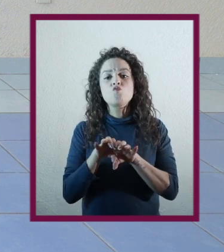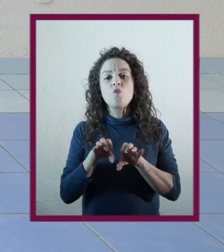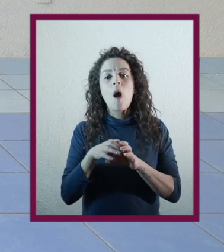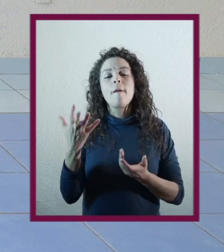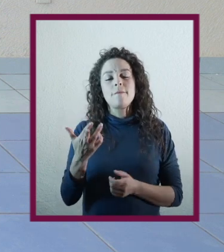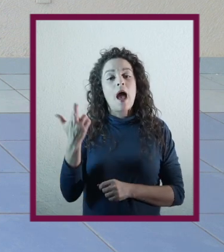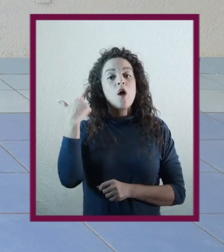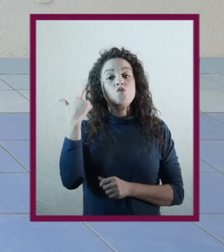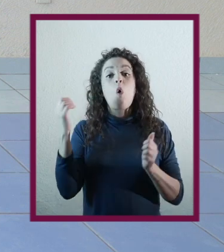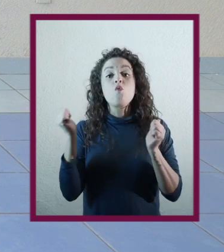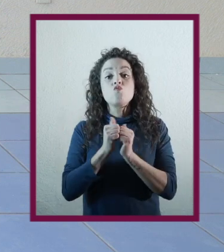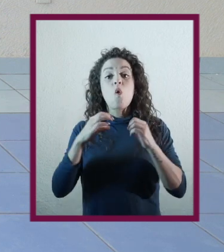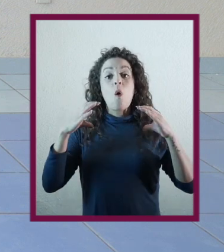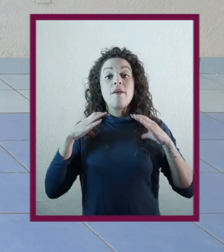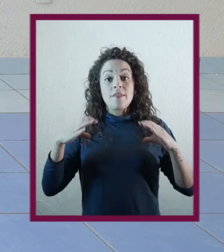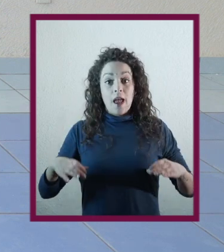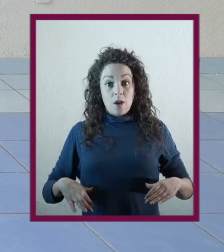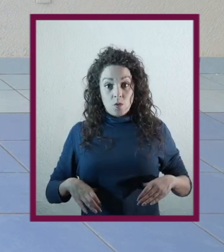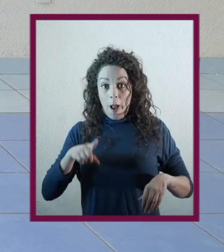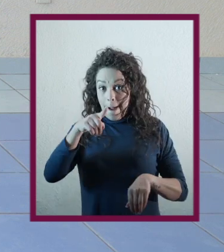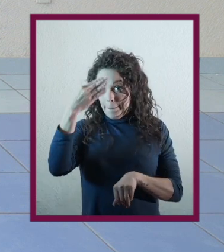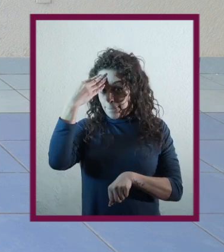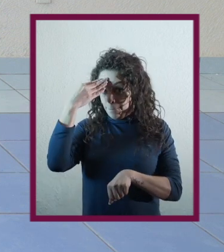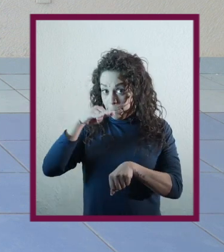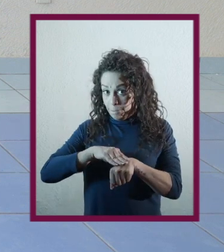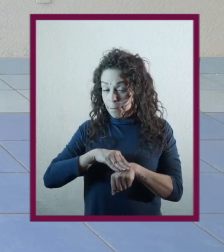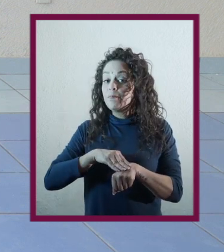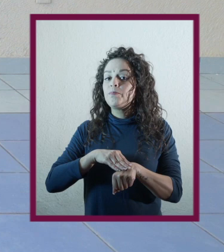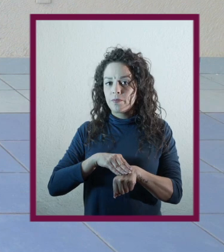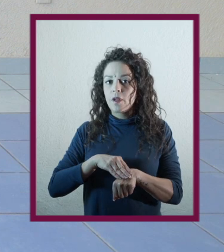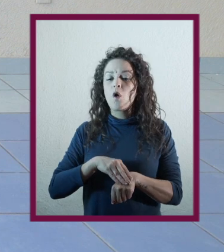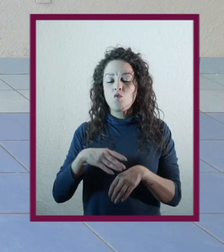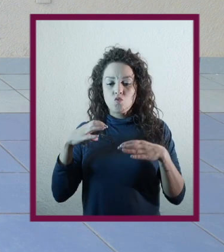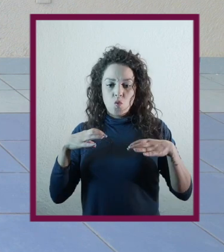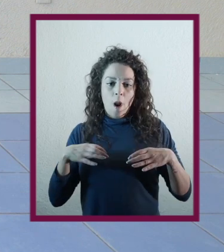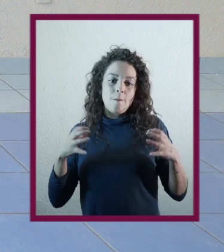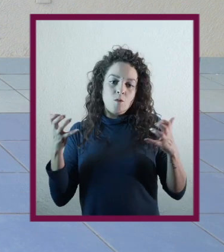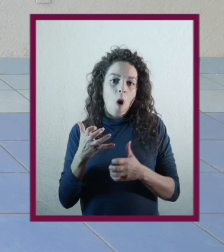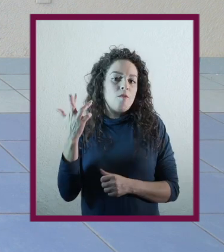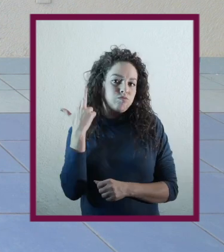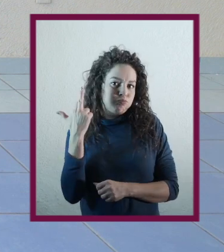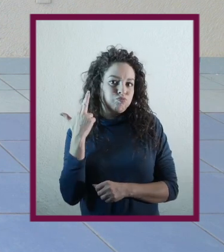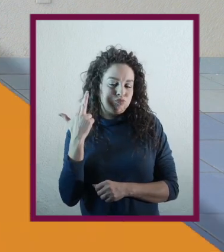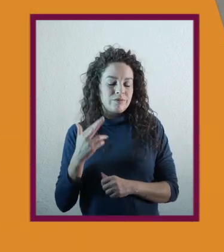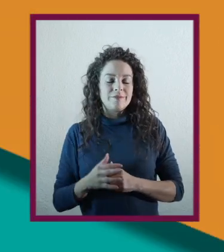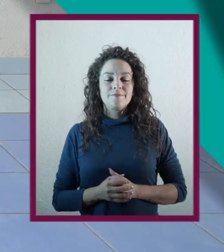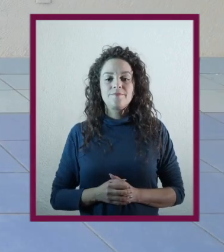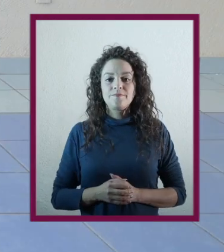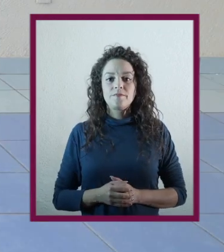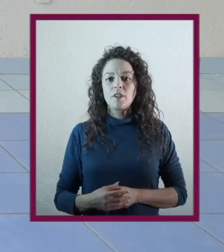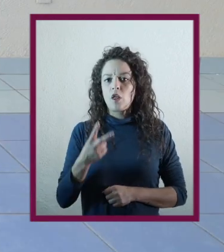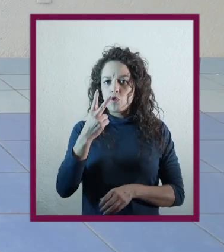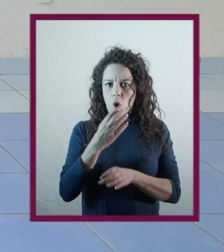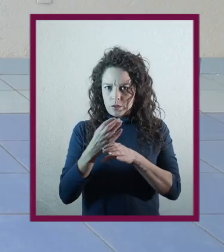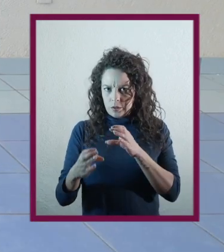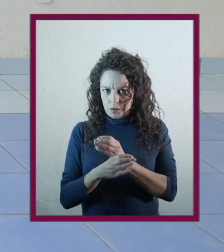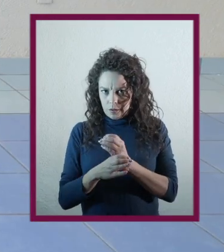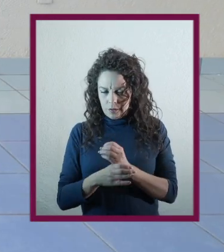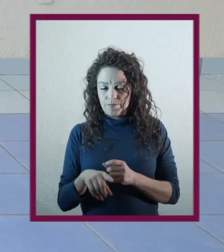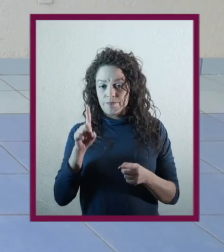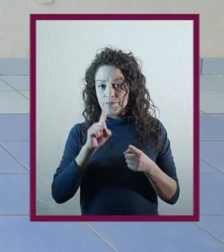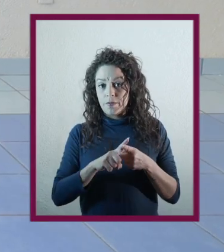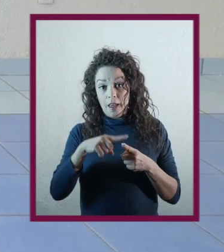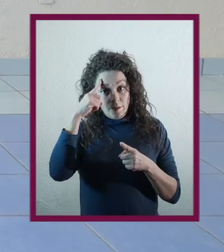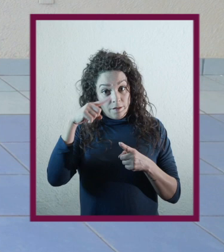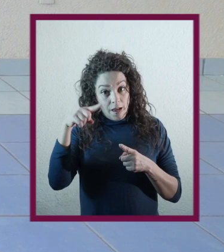ver con percusiones corporales, recordándoles que son los sonidos que puede producir mi cuerpo. Lo vamos a dividir en dos